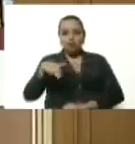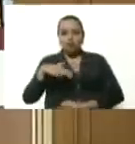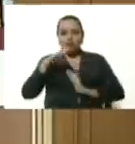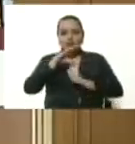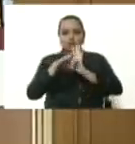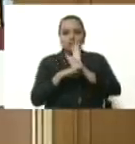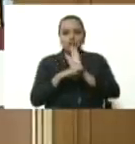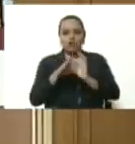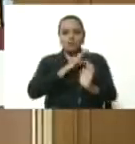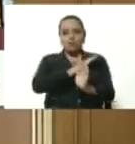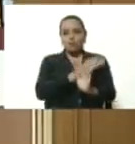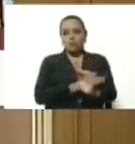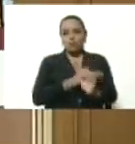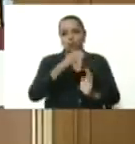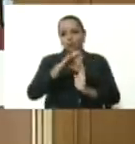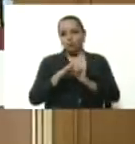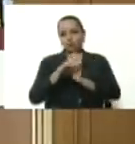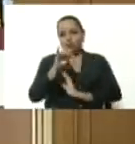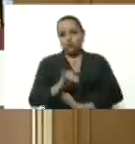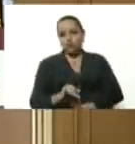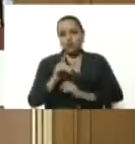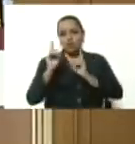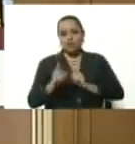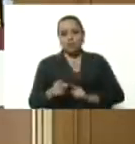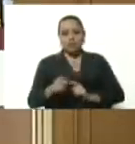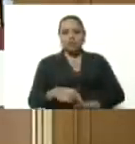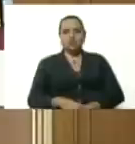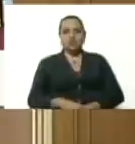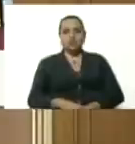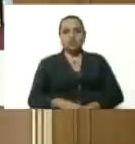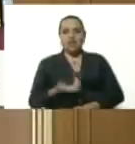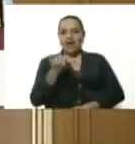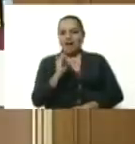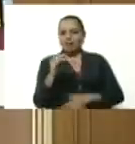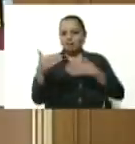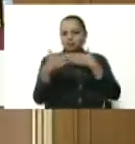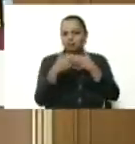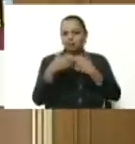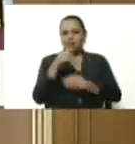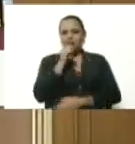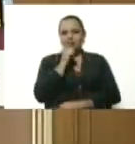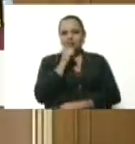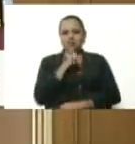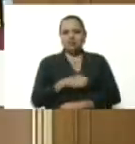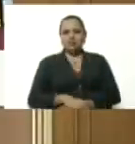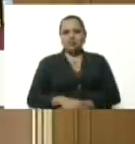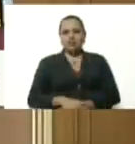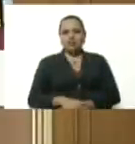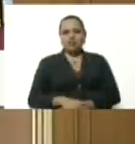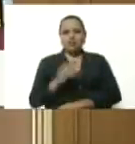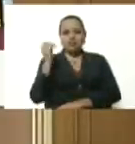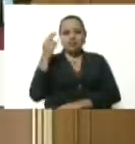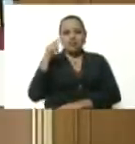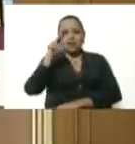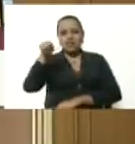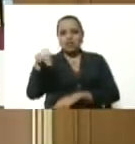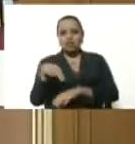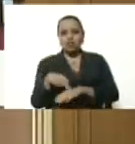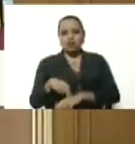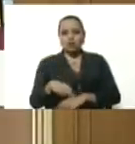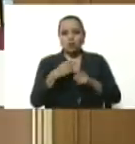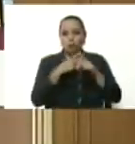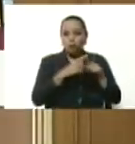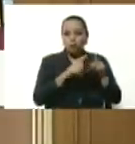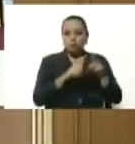al poder constituyente. Pero también se agrede aquí al poder legislativo, otro